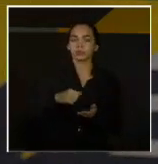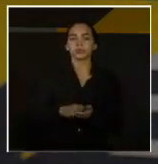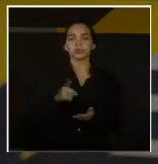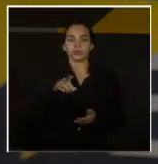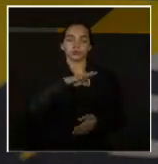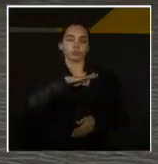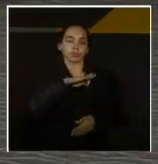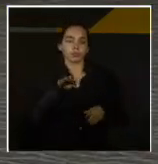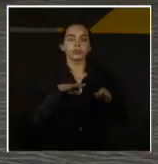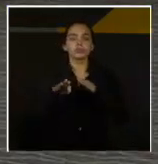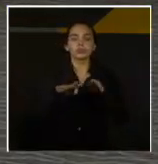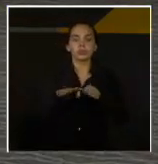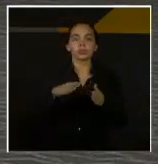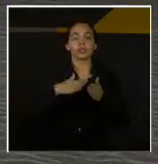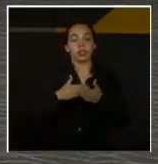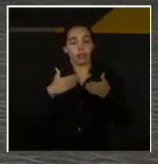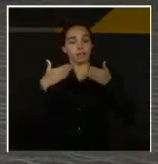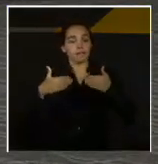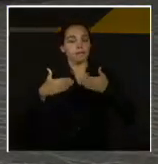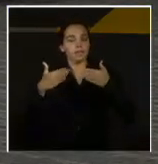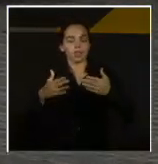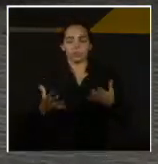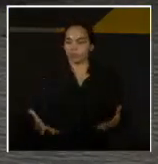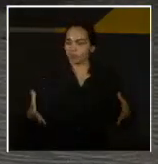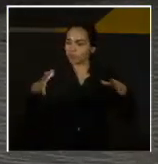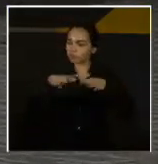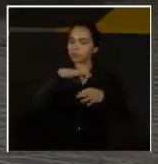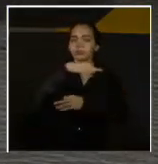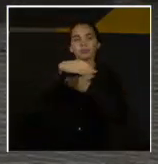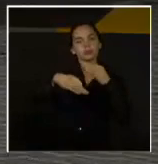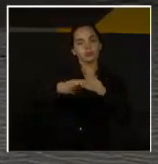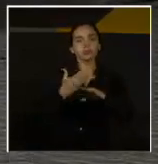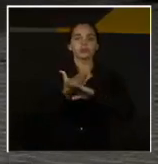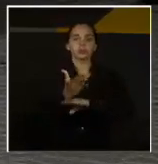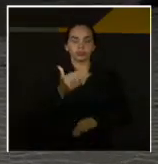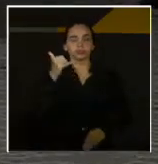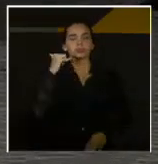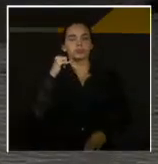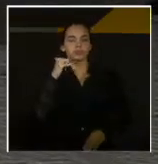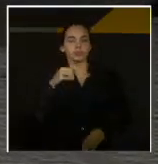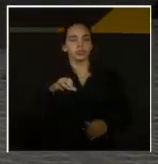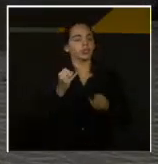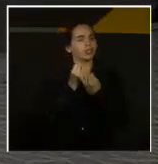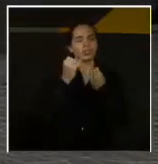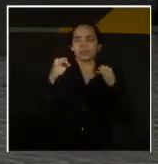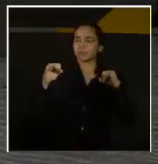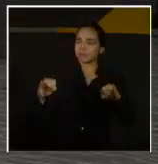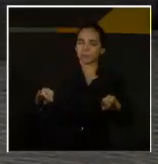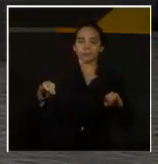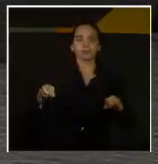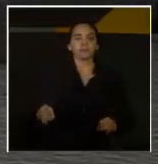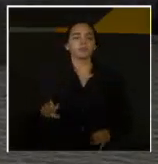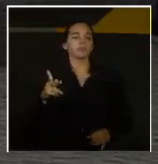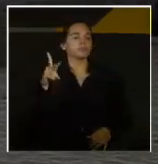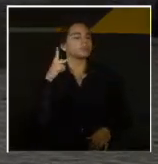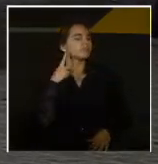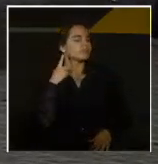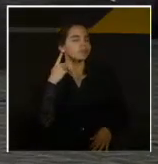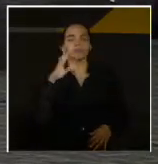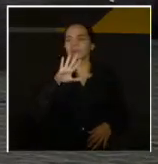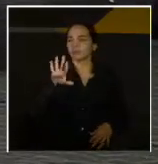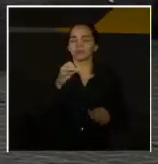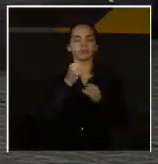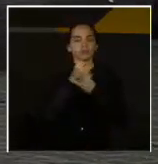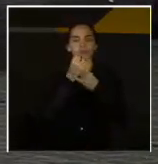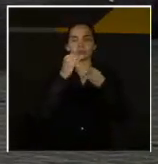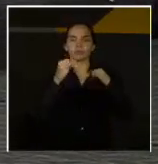en el desarrollo integral del estado de Yucatán, independientemente de partidos,